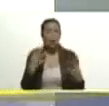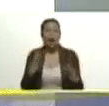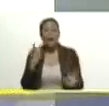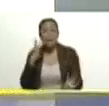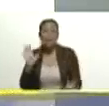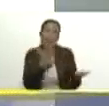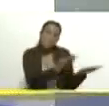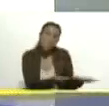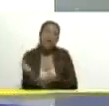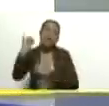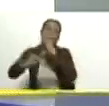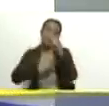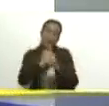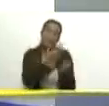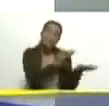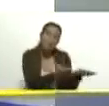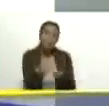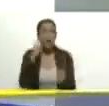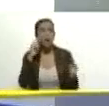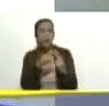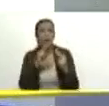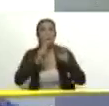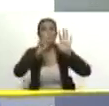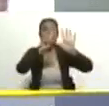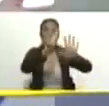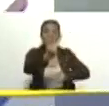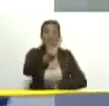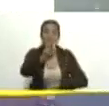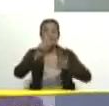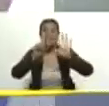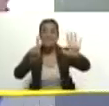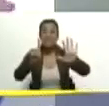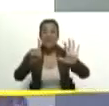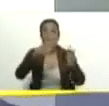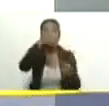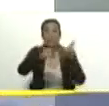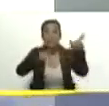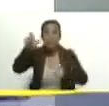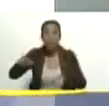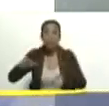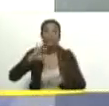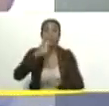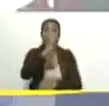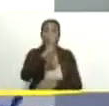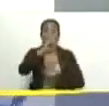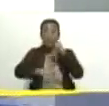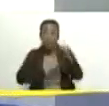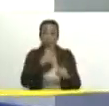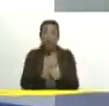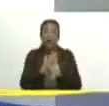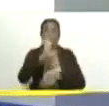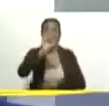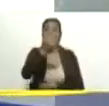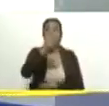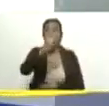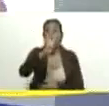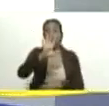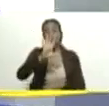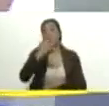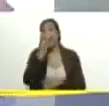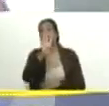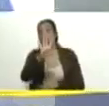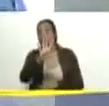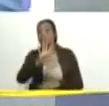de los invitados internacionales, 26 catadores internacionales, 4 catadores nacionales, 14 países.